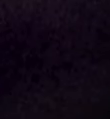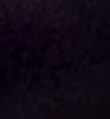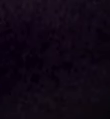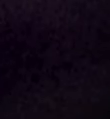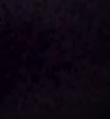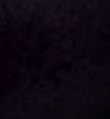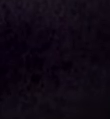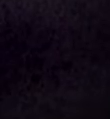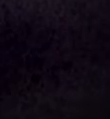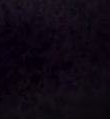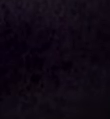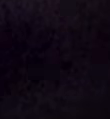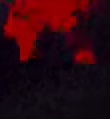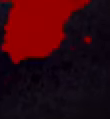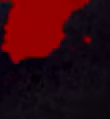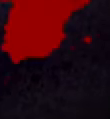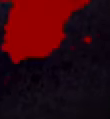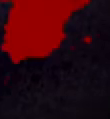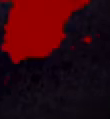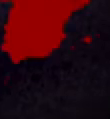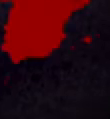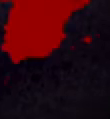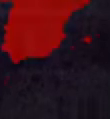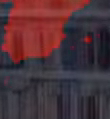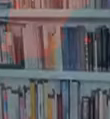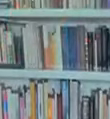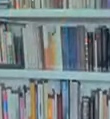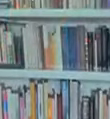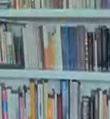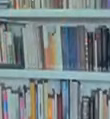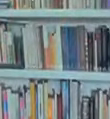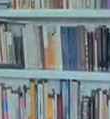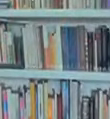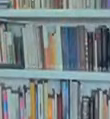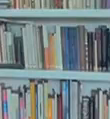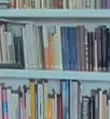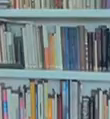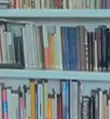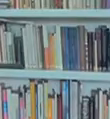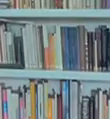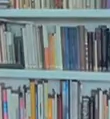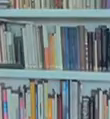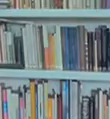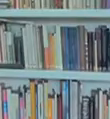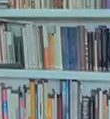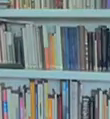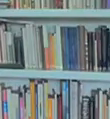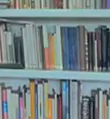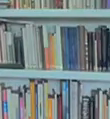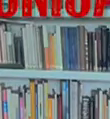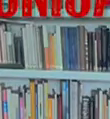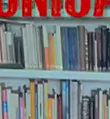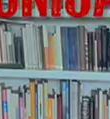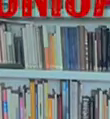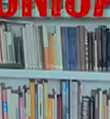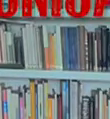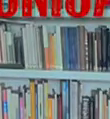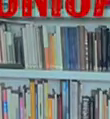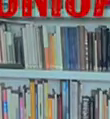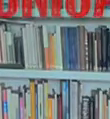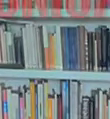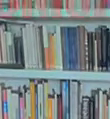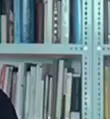miedo a una enfermedad se acrecienta por su letalidad. Piensen en el miedo que tenía la gente a inicios del siglo XX a la